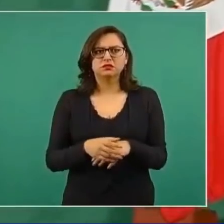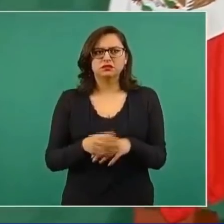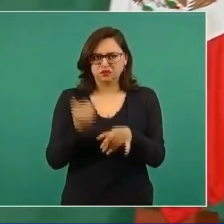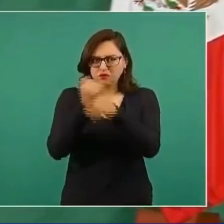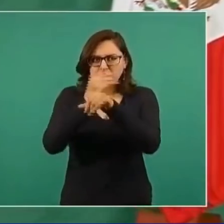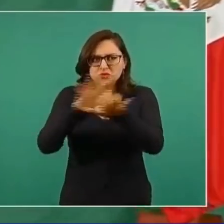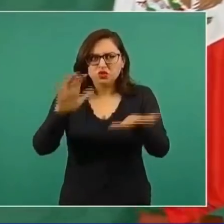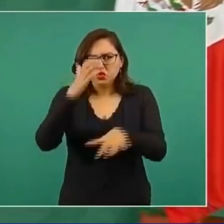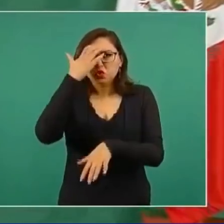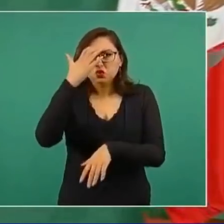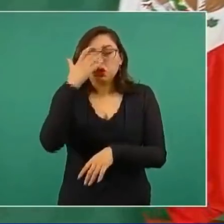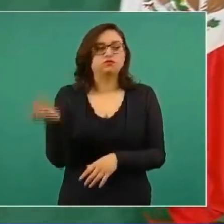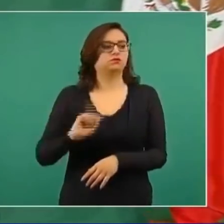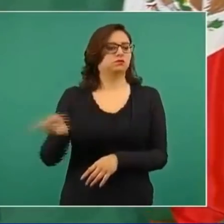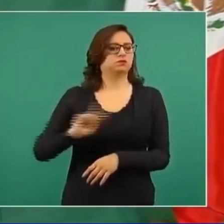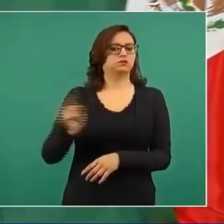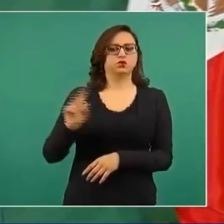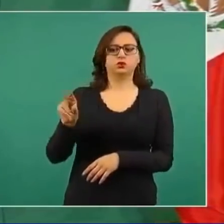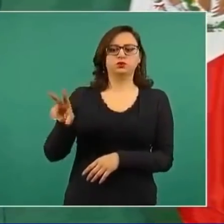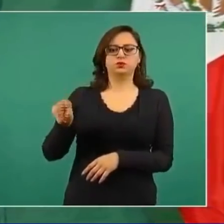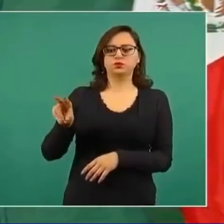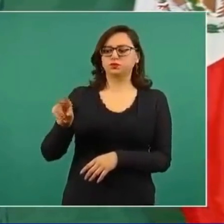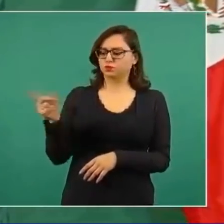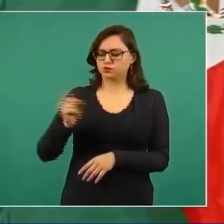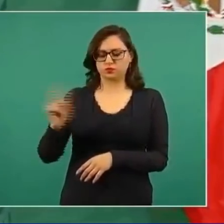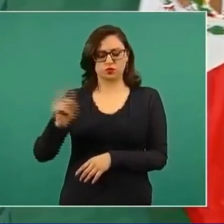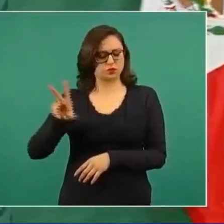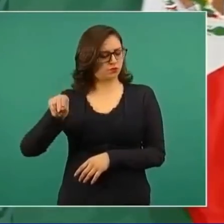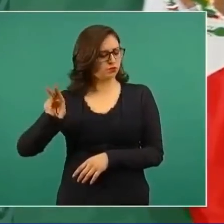infórmate. No.